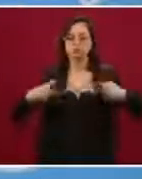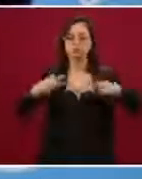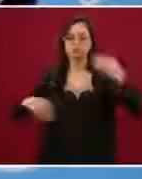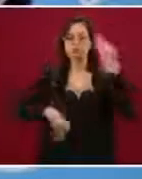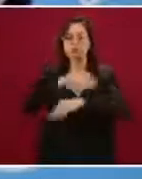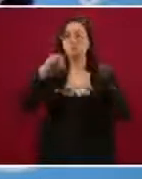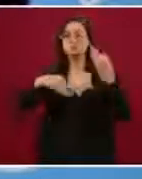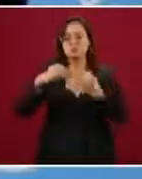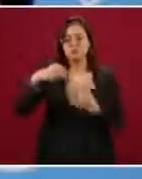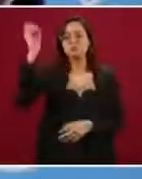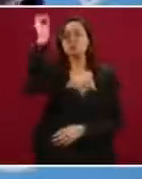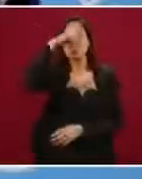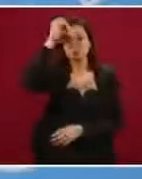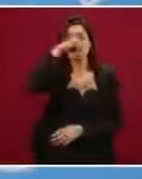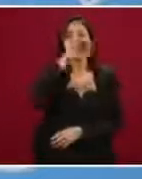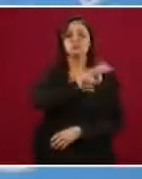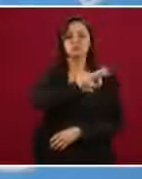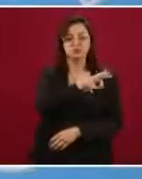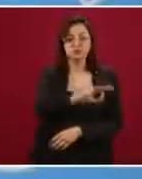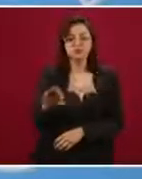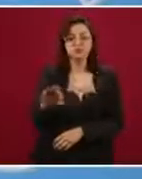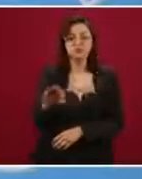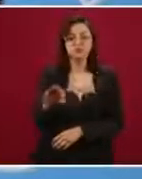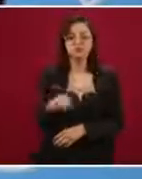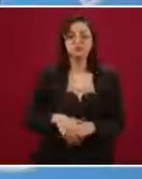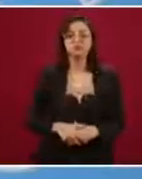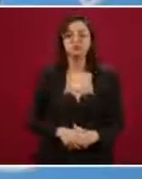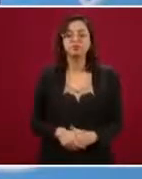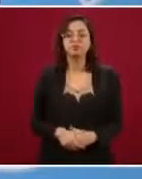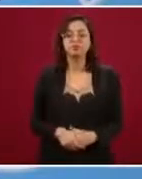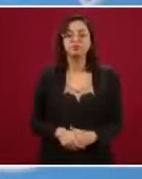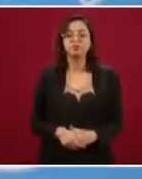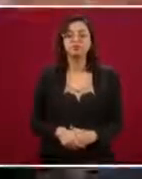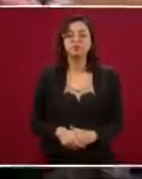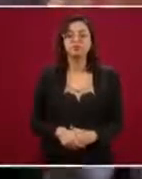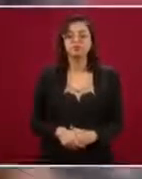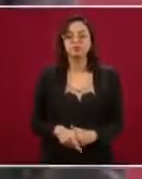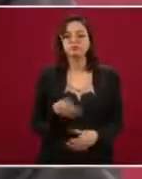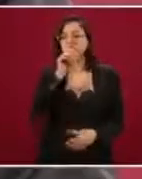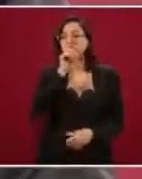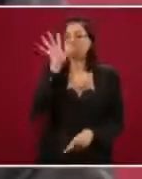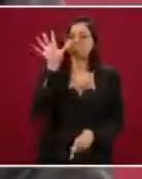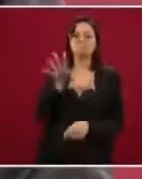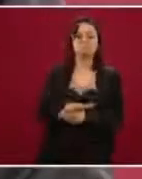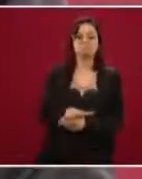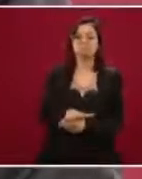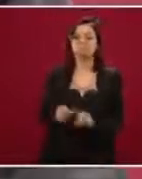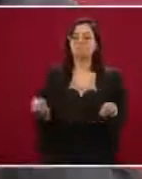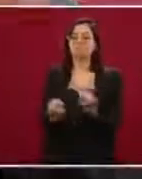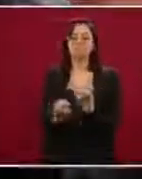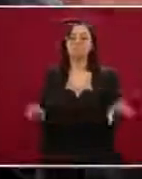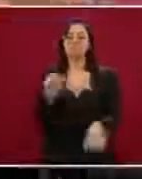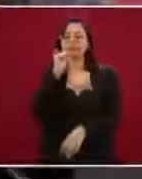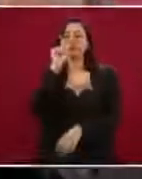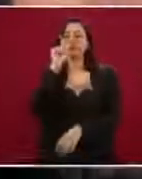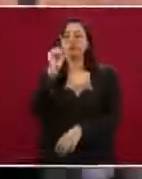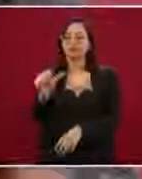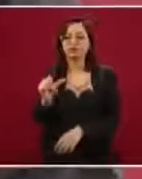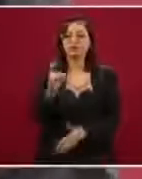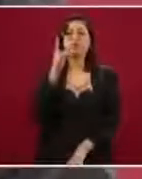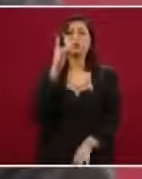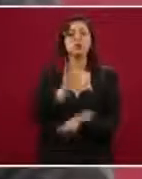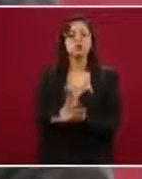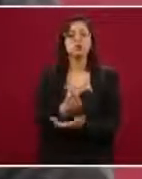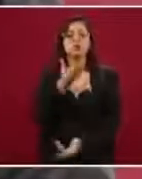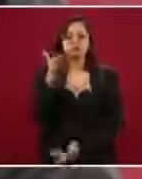podamos opinar, que no haya censura, nada más que lo hagamos